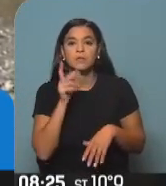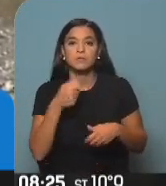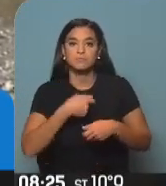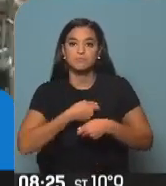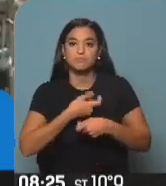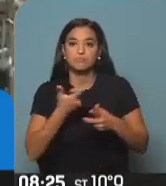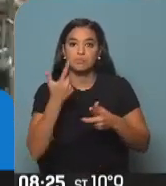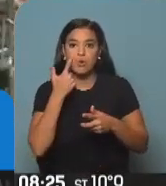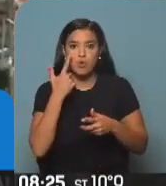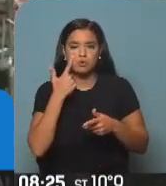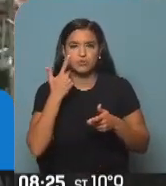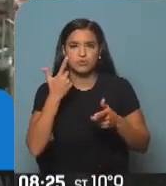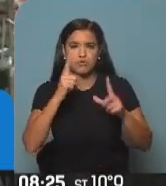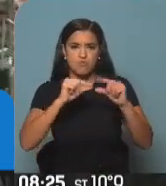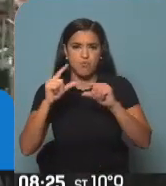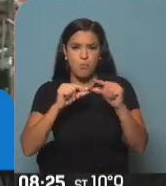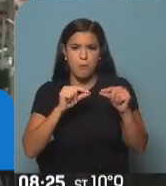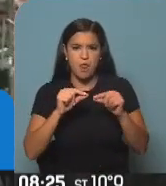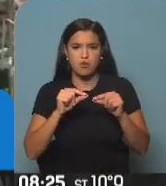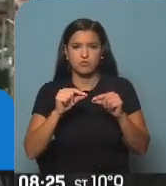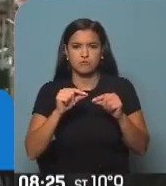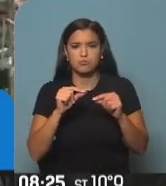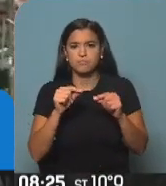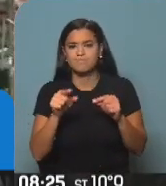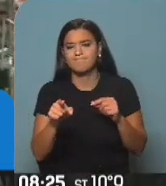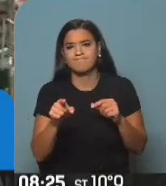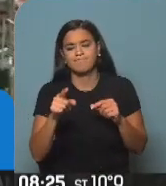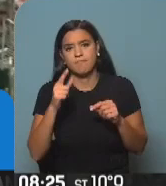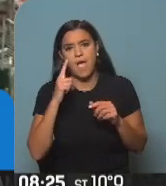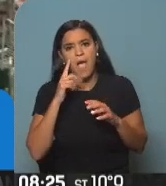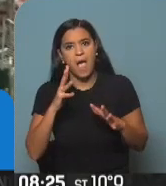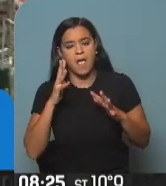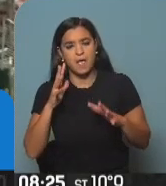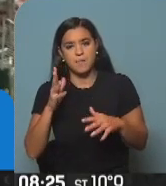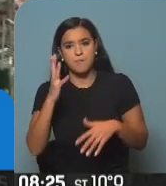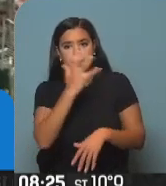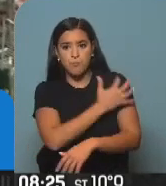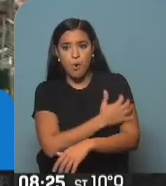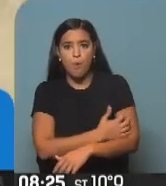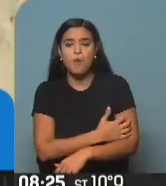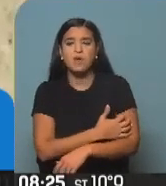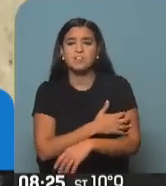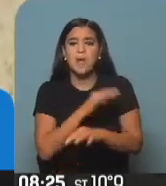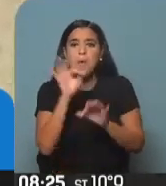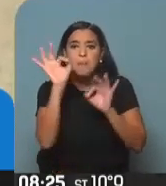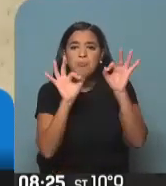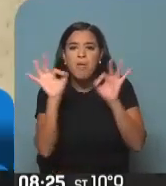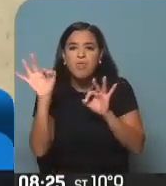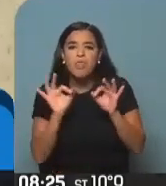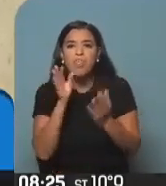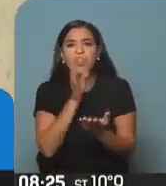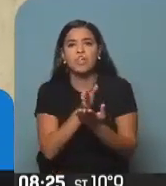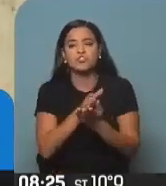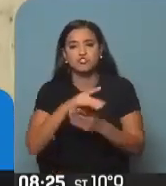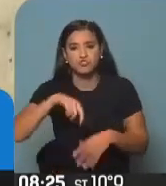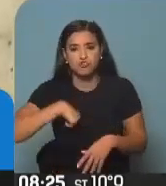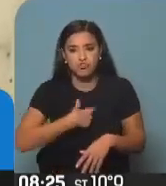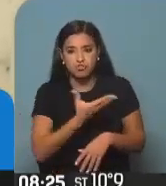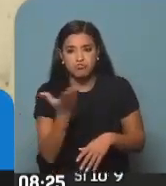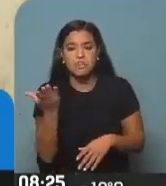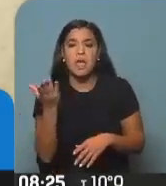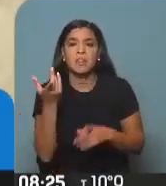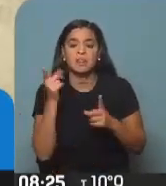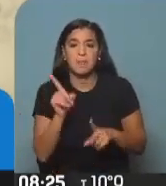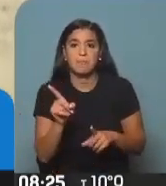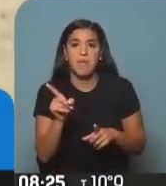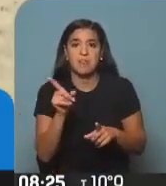pobreza multidimensional que arrojan resultados, por cierto, alarmantes. La pobreza medida por diferentes derechos sociales, más allá del índice por